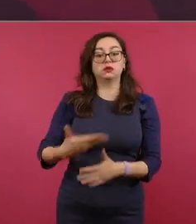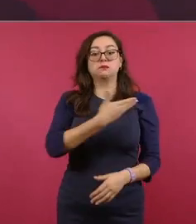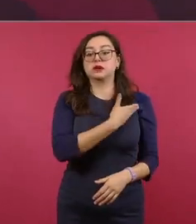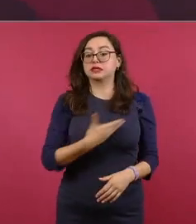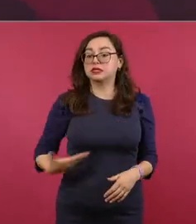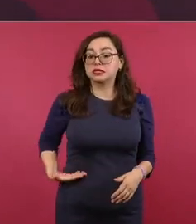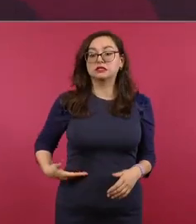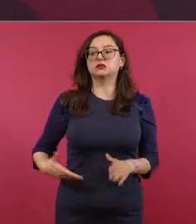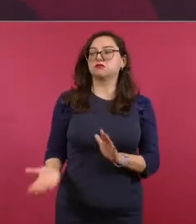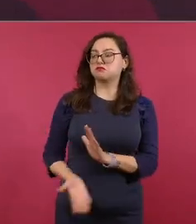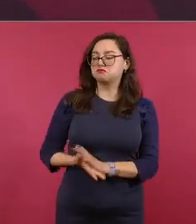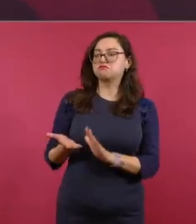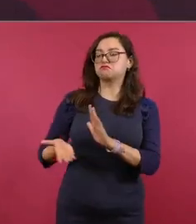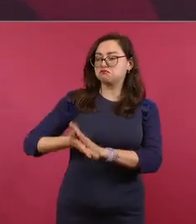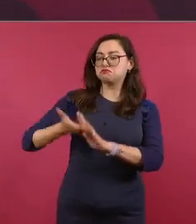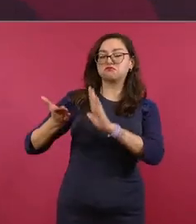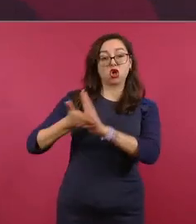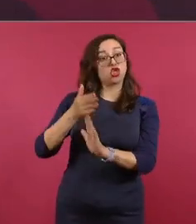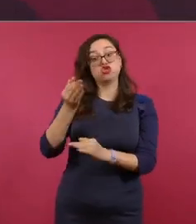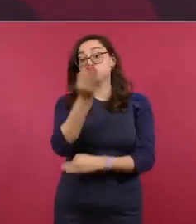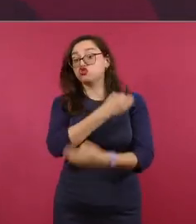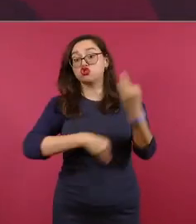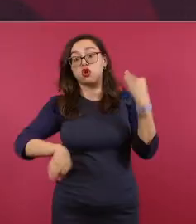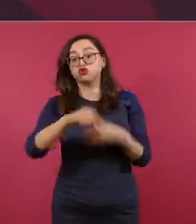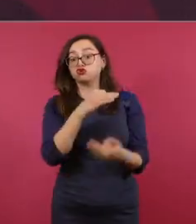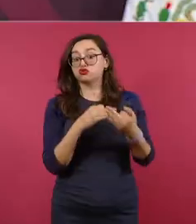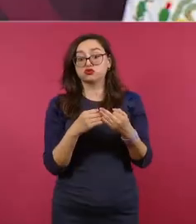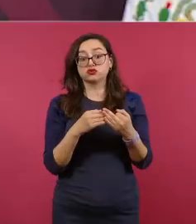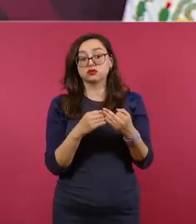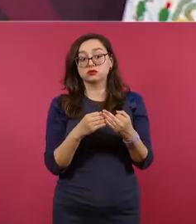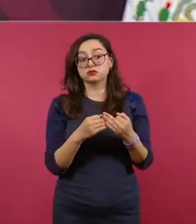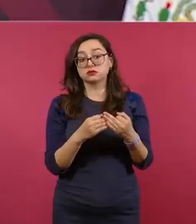presidentes, como si fuese